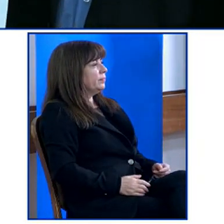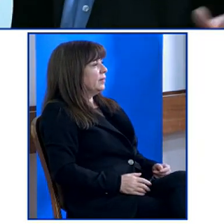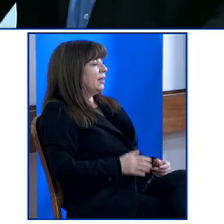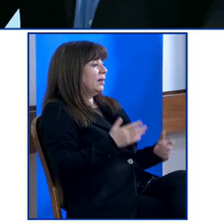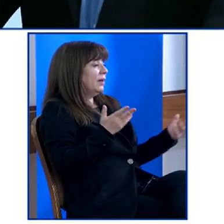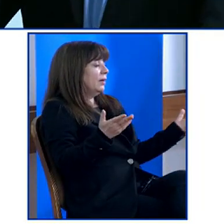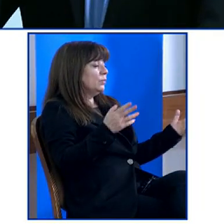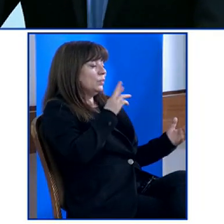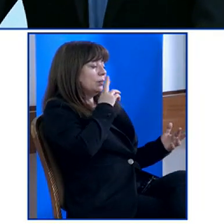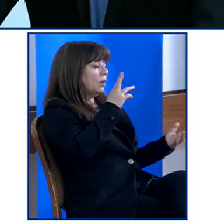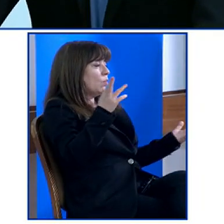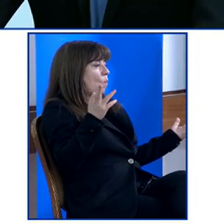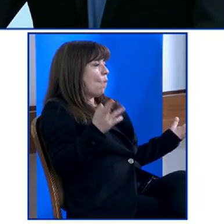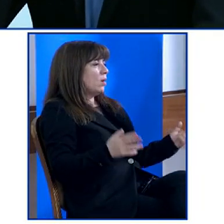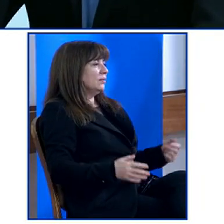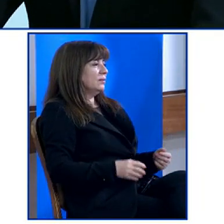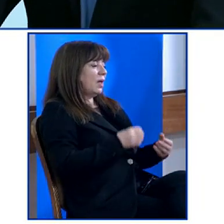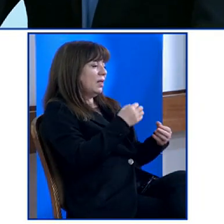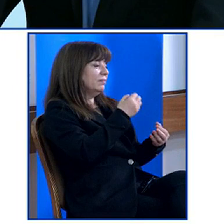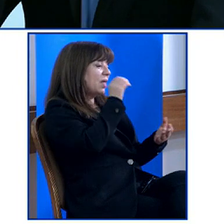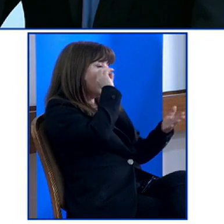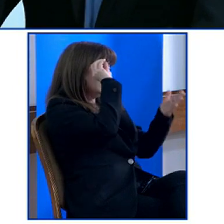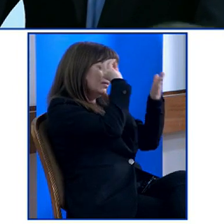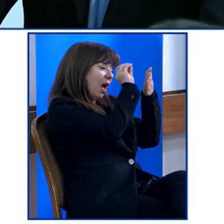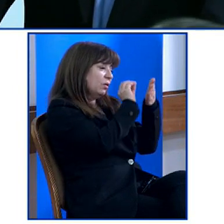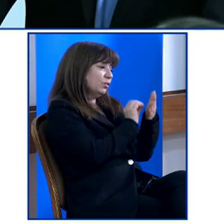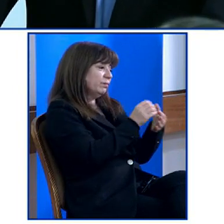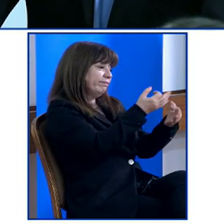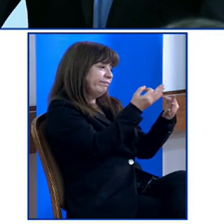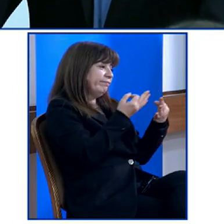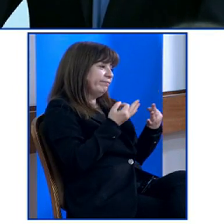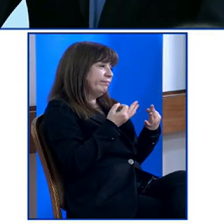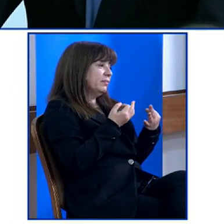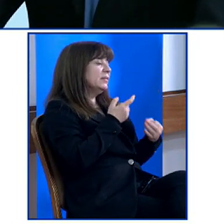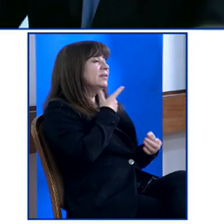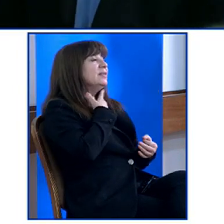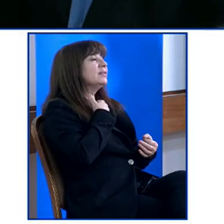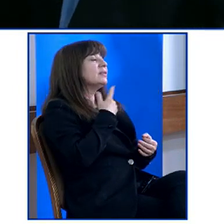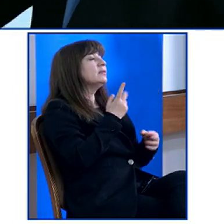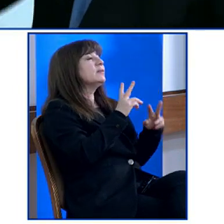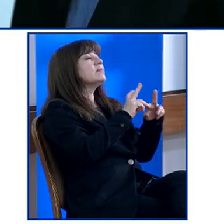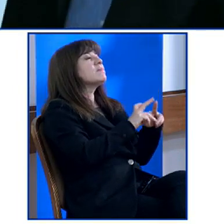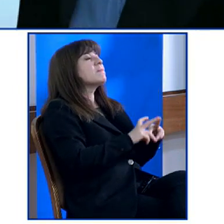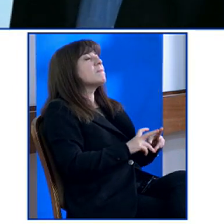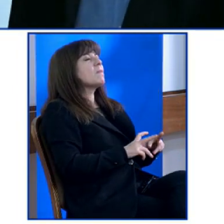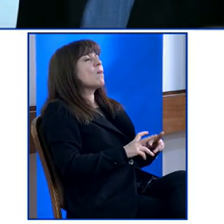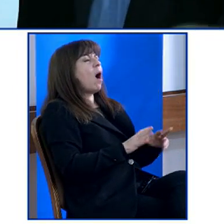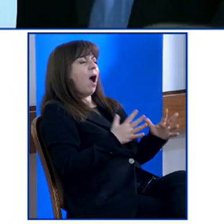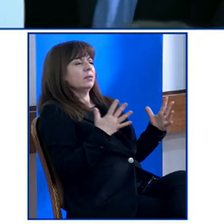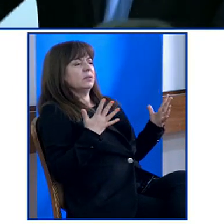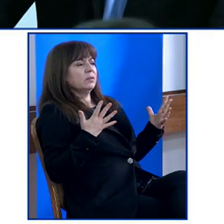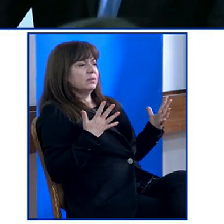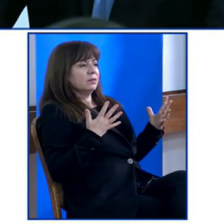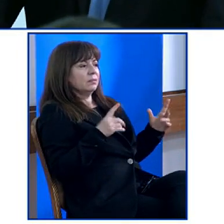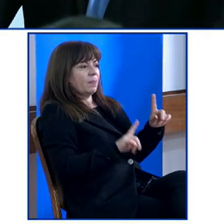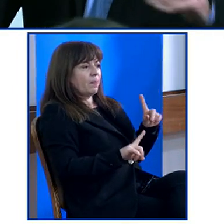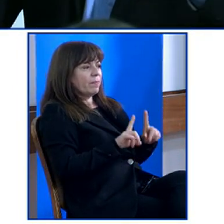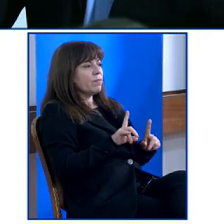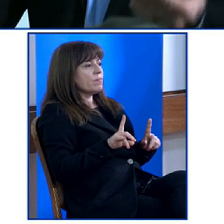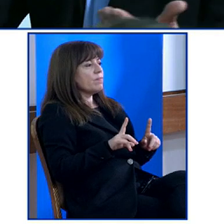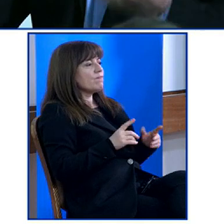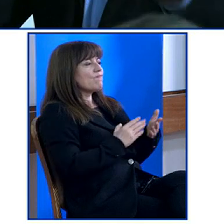eso es lo que dicen los datos. Eso es interesante de la investigación. Ahora tenemos que empezar